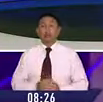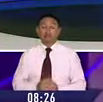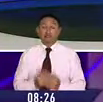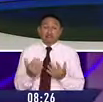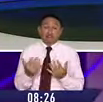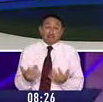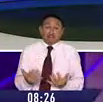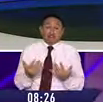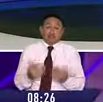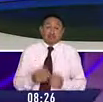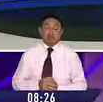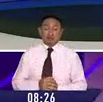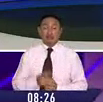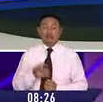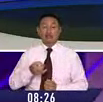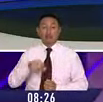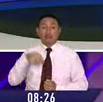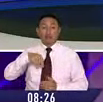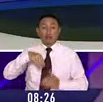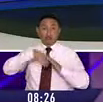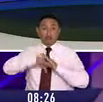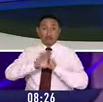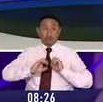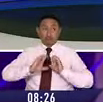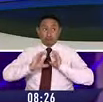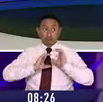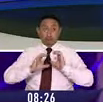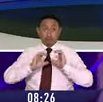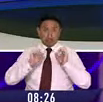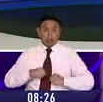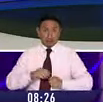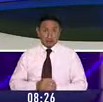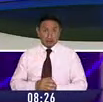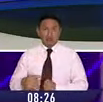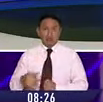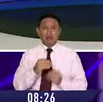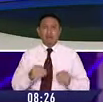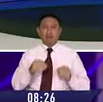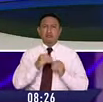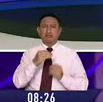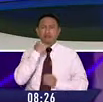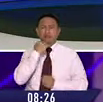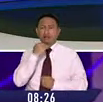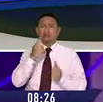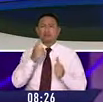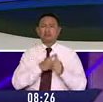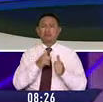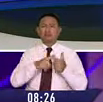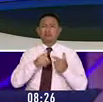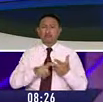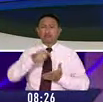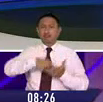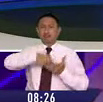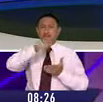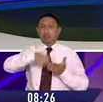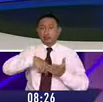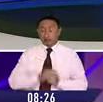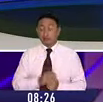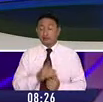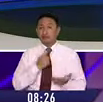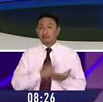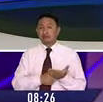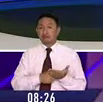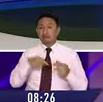es que los medios de comunicación vamos a poder ingresar para conocer cuáles serán estas primeras resoluciones y también analizar también y conocer cuáles serán